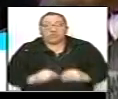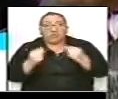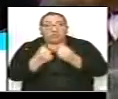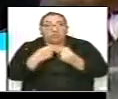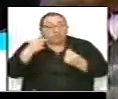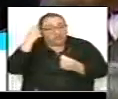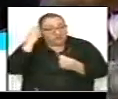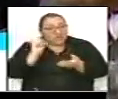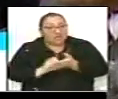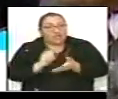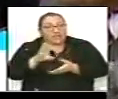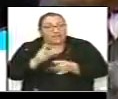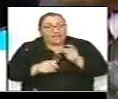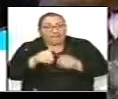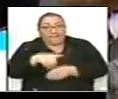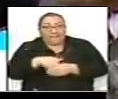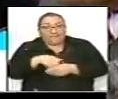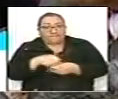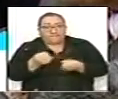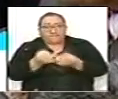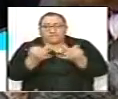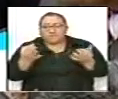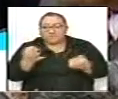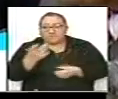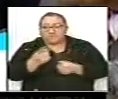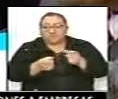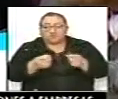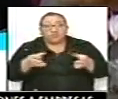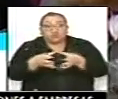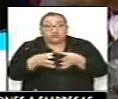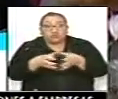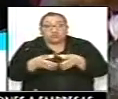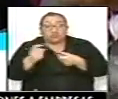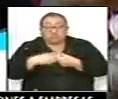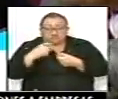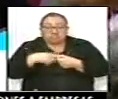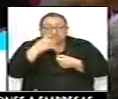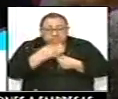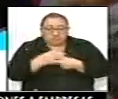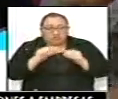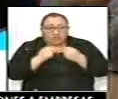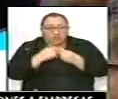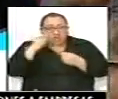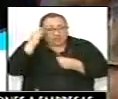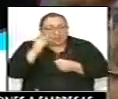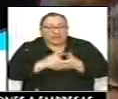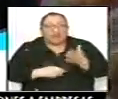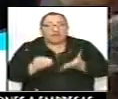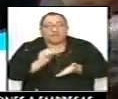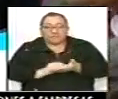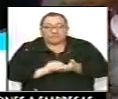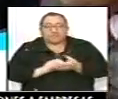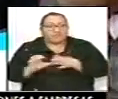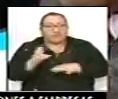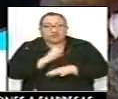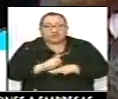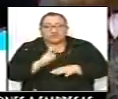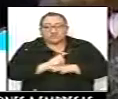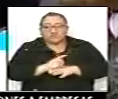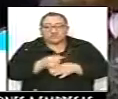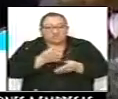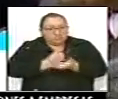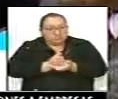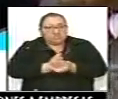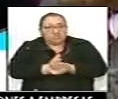políticos lanzaban como candidatos mayoritariamente a militantes, que además habían desarrollado una